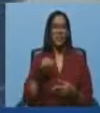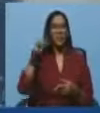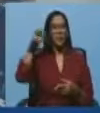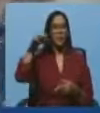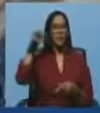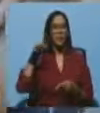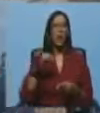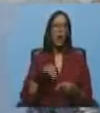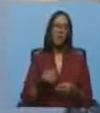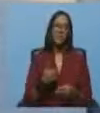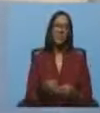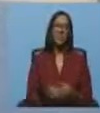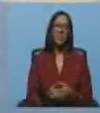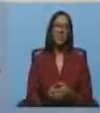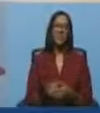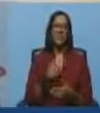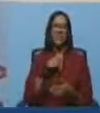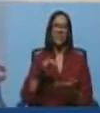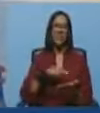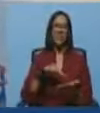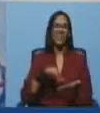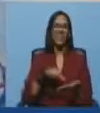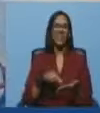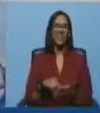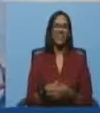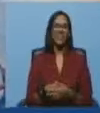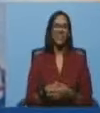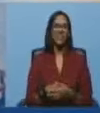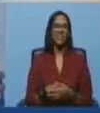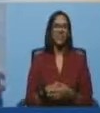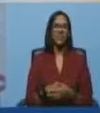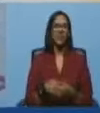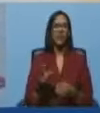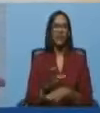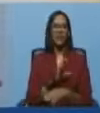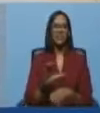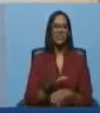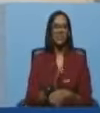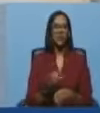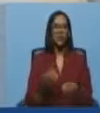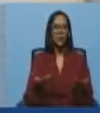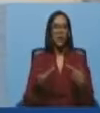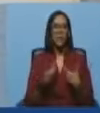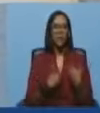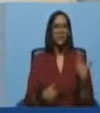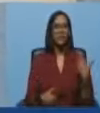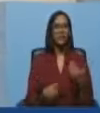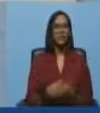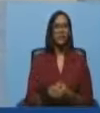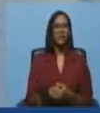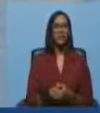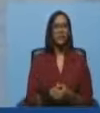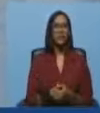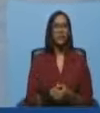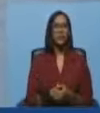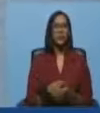Es posible. Me encanta bailar. Me encanta bailar. ¿Con qué canción vamos a recibir el presidente?